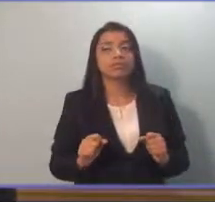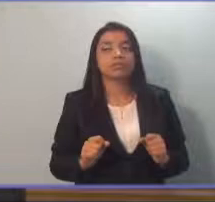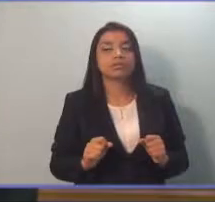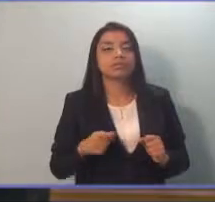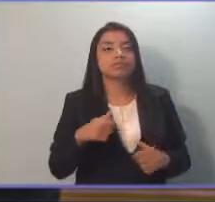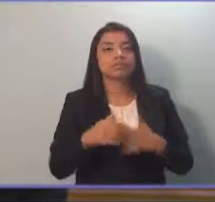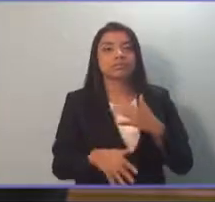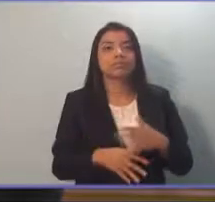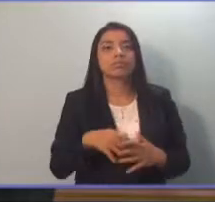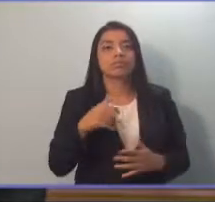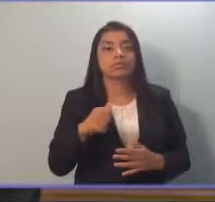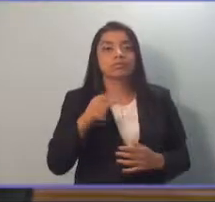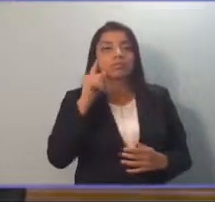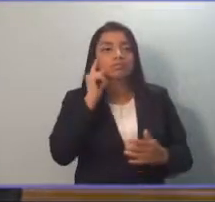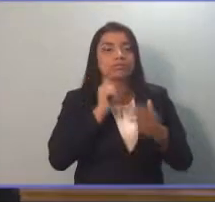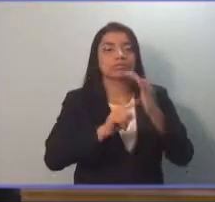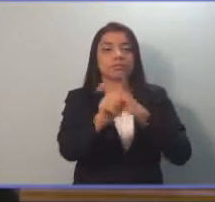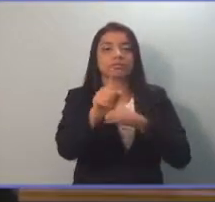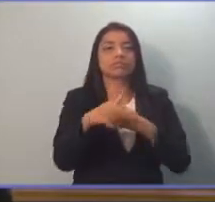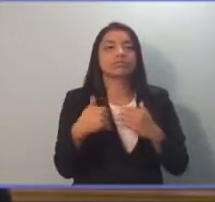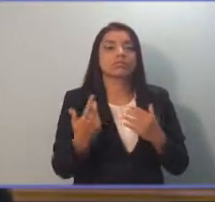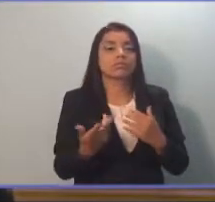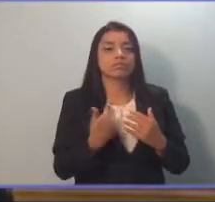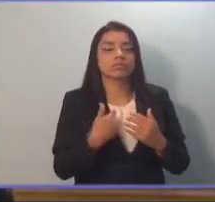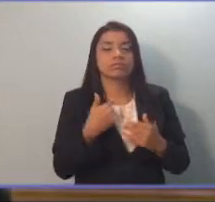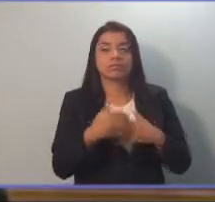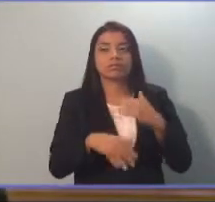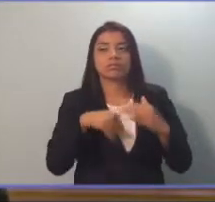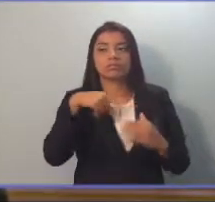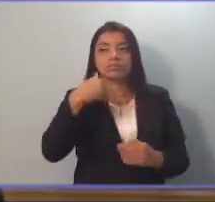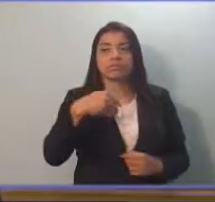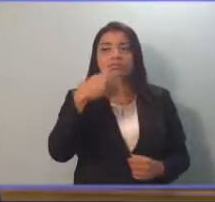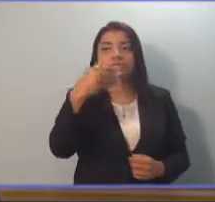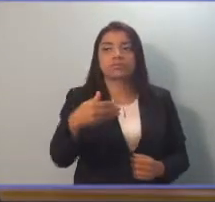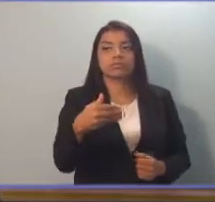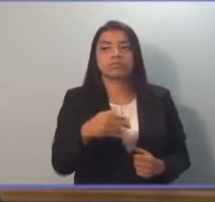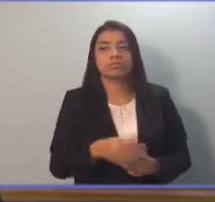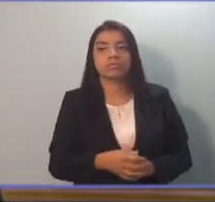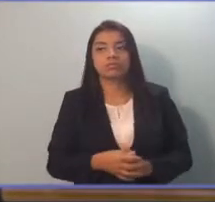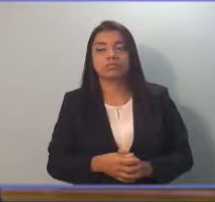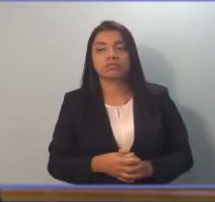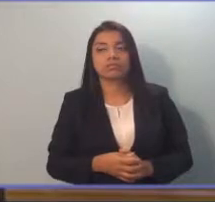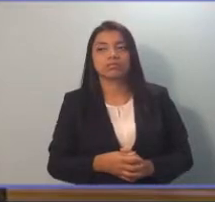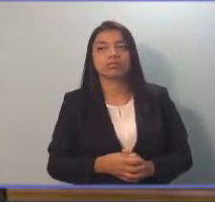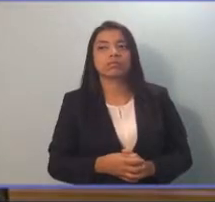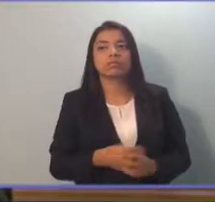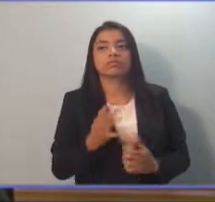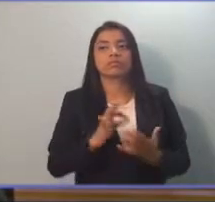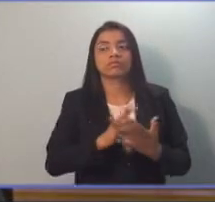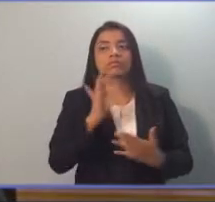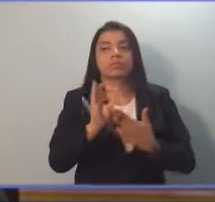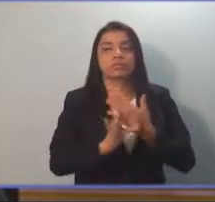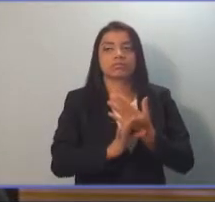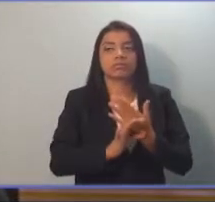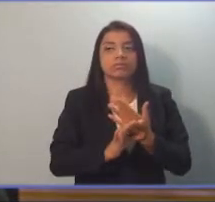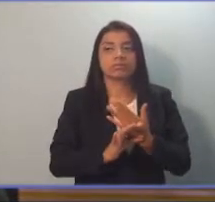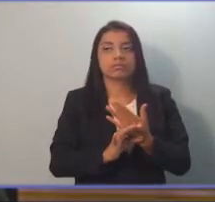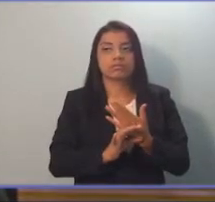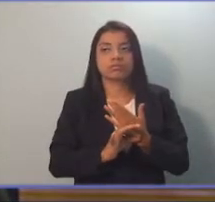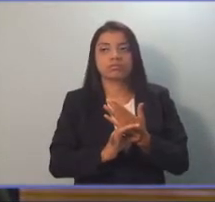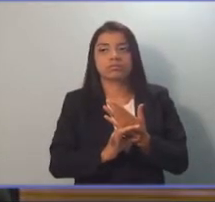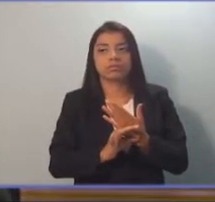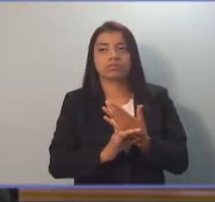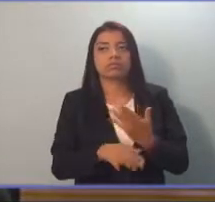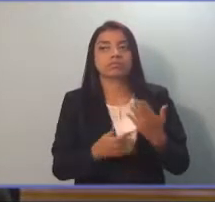con una buena proyección a que vaya bajando en los próximos años. El programa Yo Cambio,